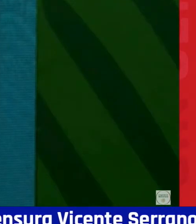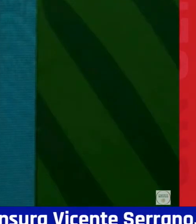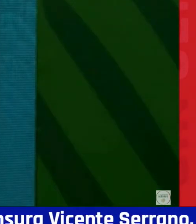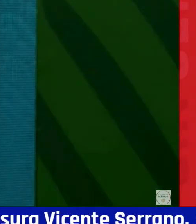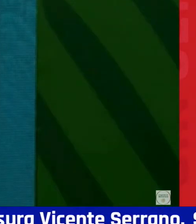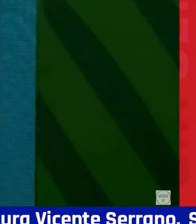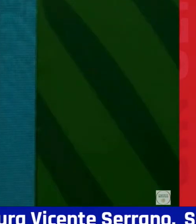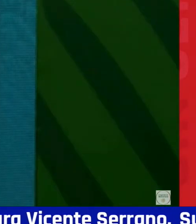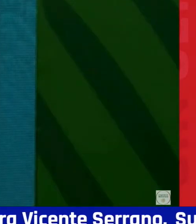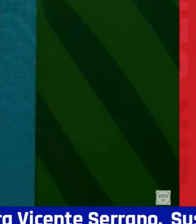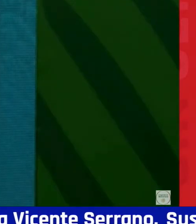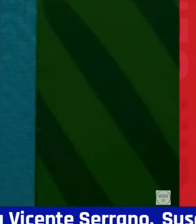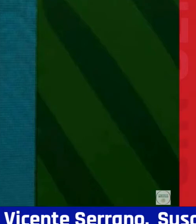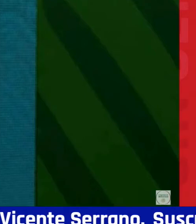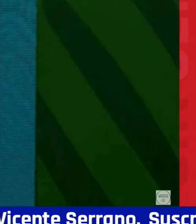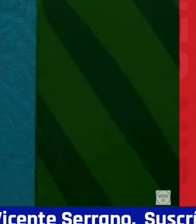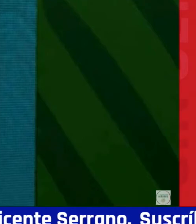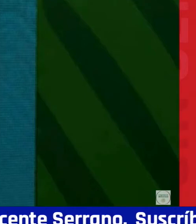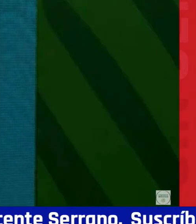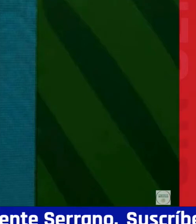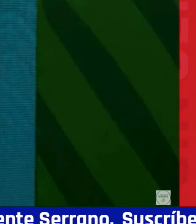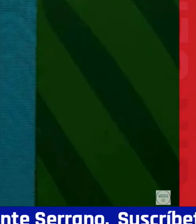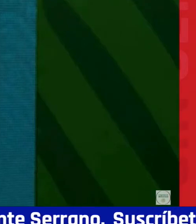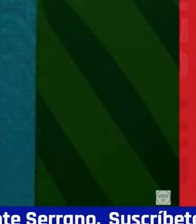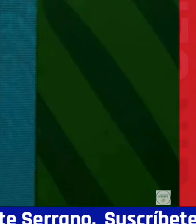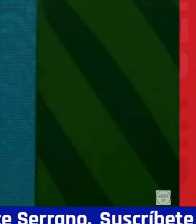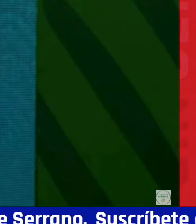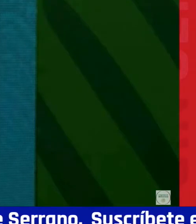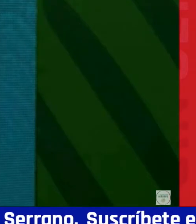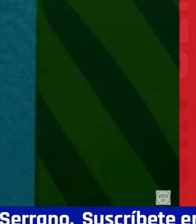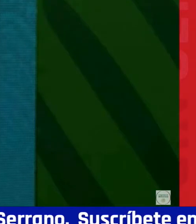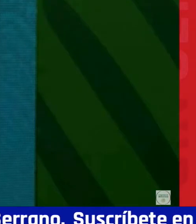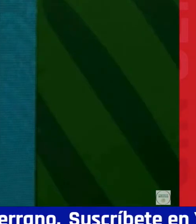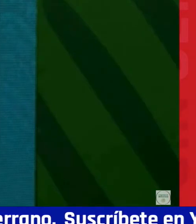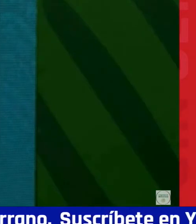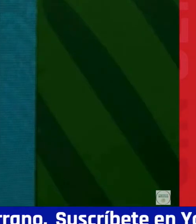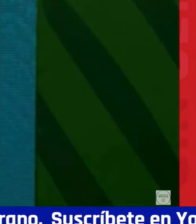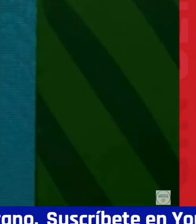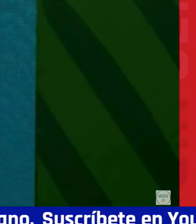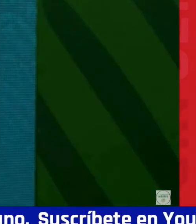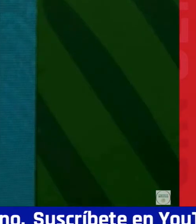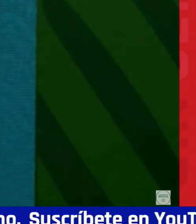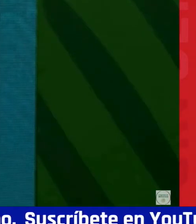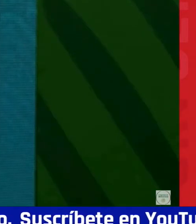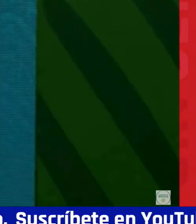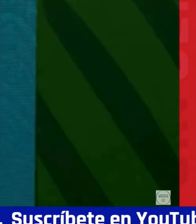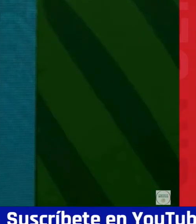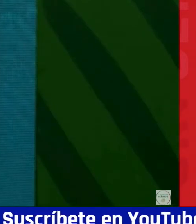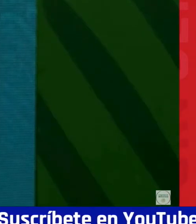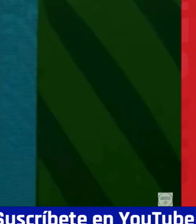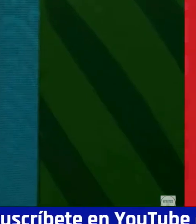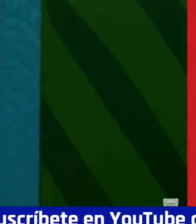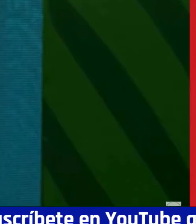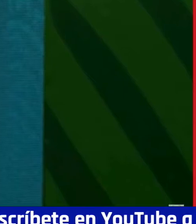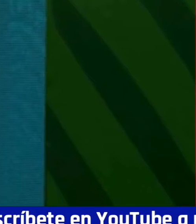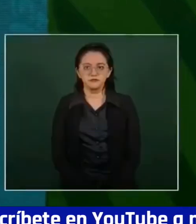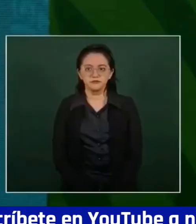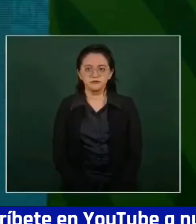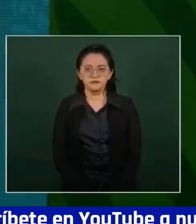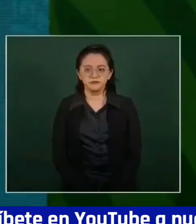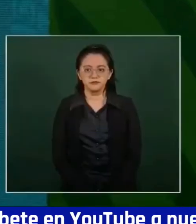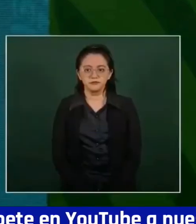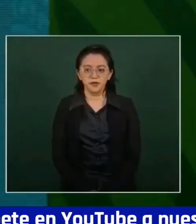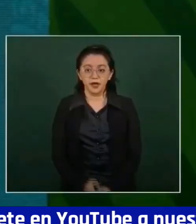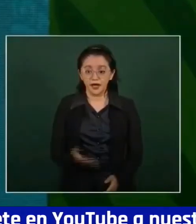y el antecedente del PRI, el PNR, en